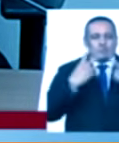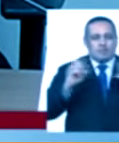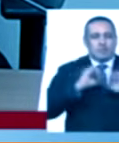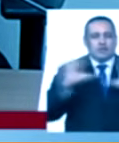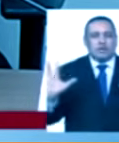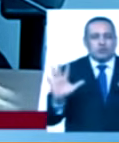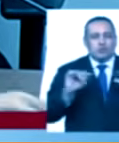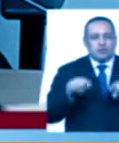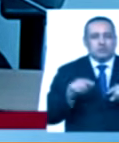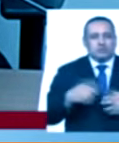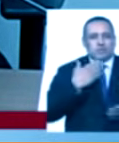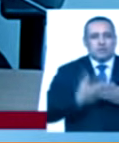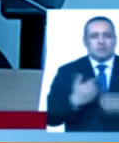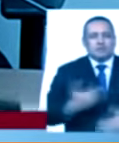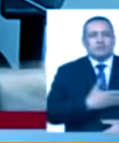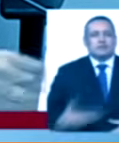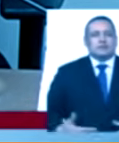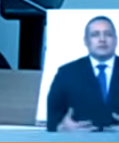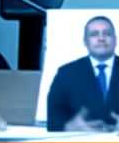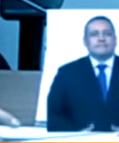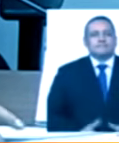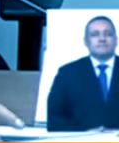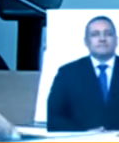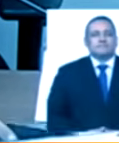bien claro eso. Gracias, señora Presidenta.